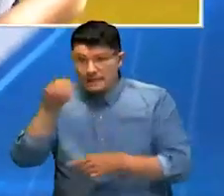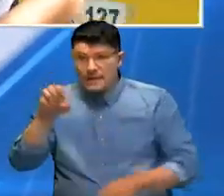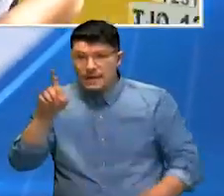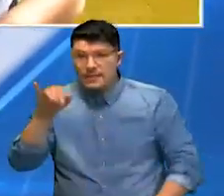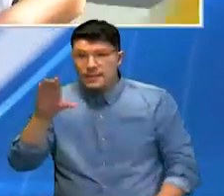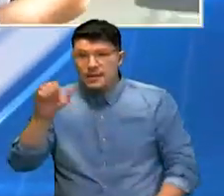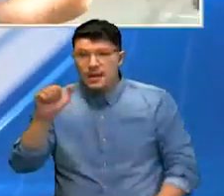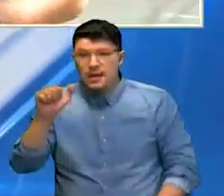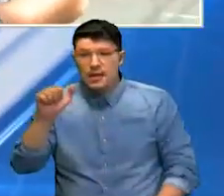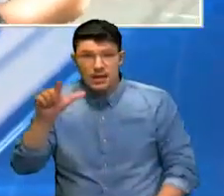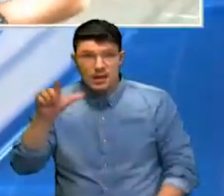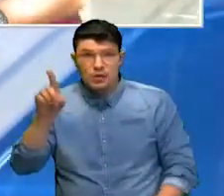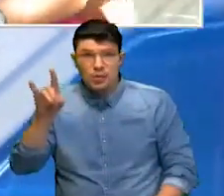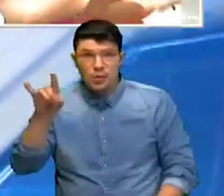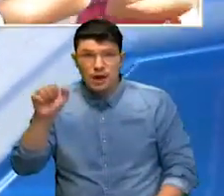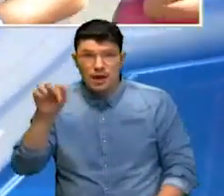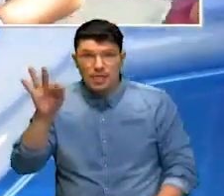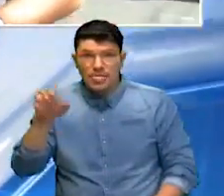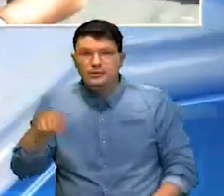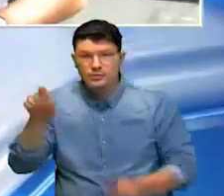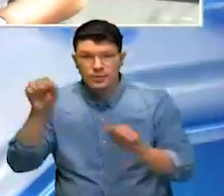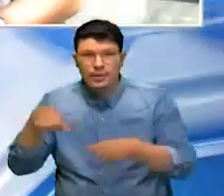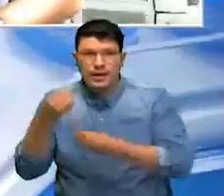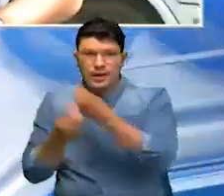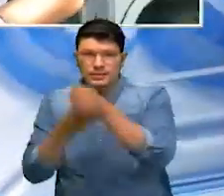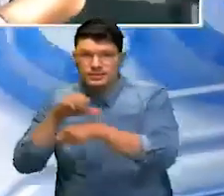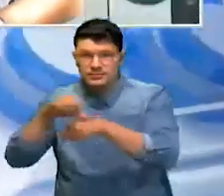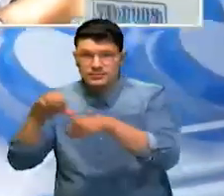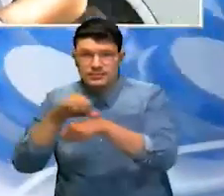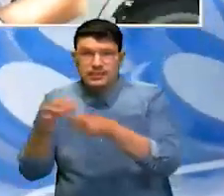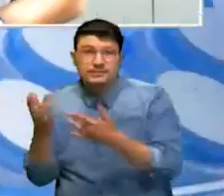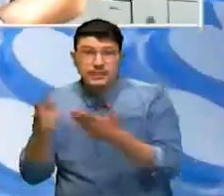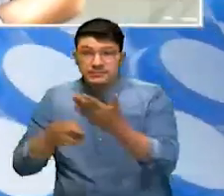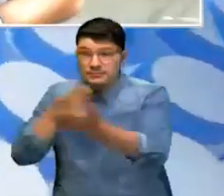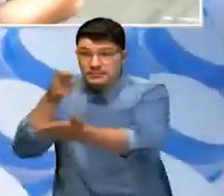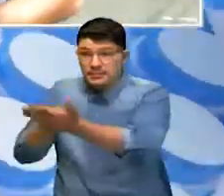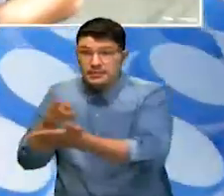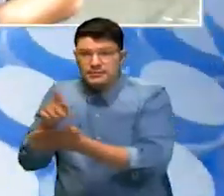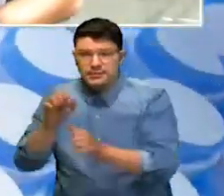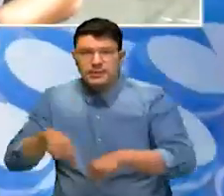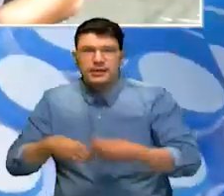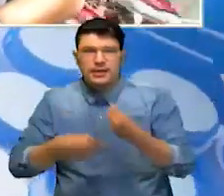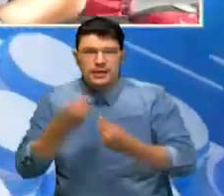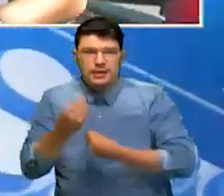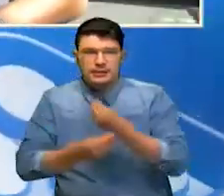este procedimiento. Esa es toda la información desde Cúcuta Norte de Santander. Danilo Coronel, Oriente Noticias. Muy buenas tardes.